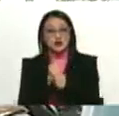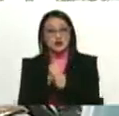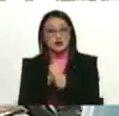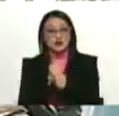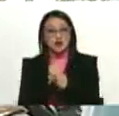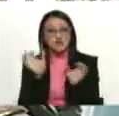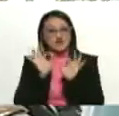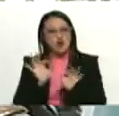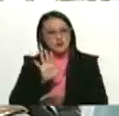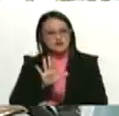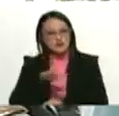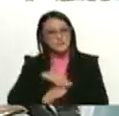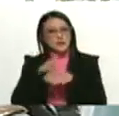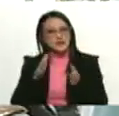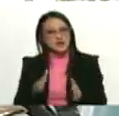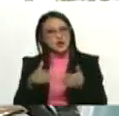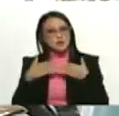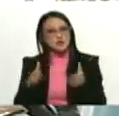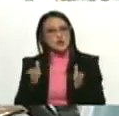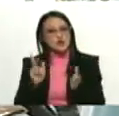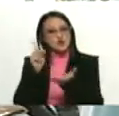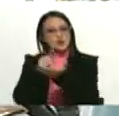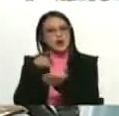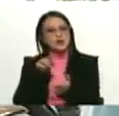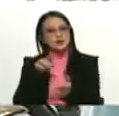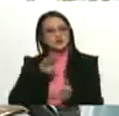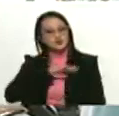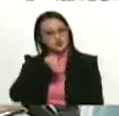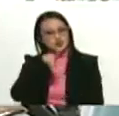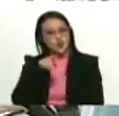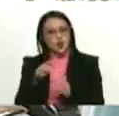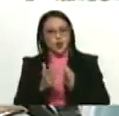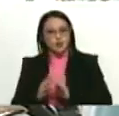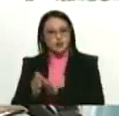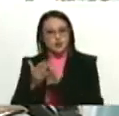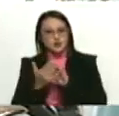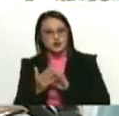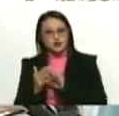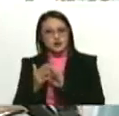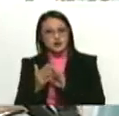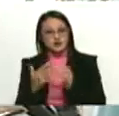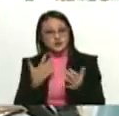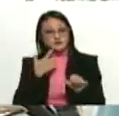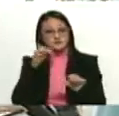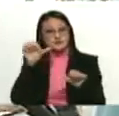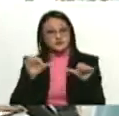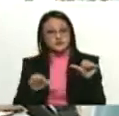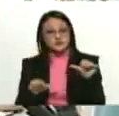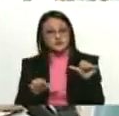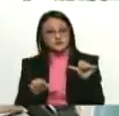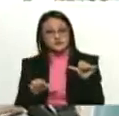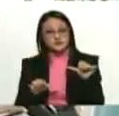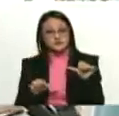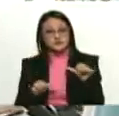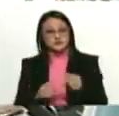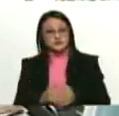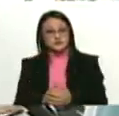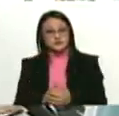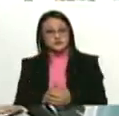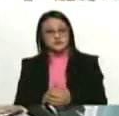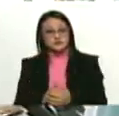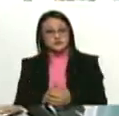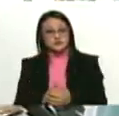concepto, el Ministerio Público va a tu comunidad. Y quiero destacar que